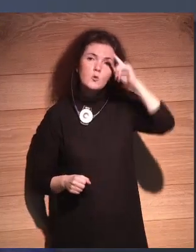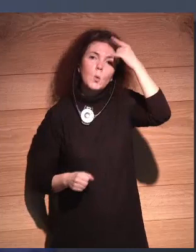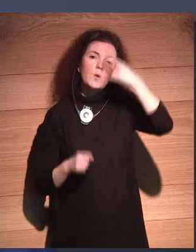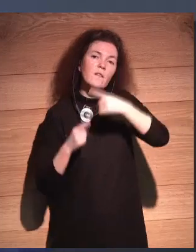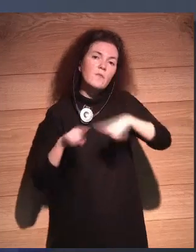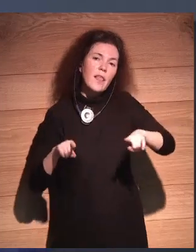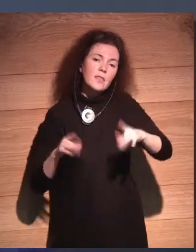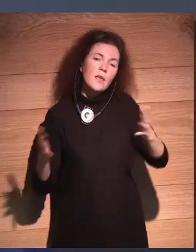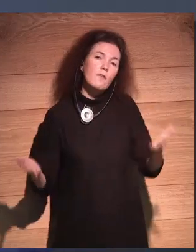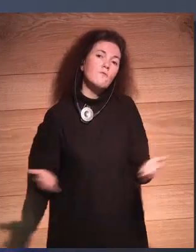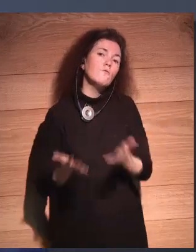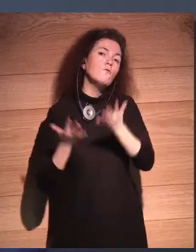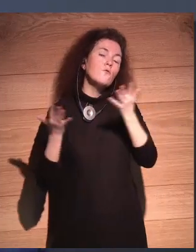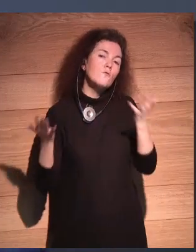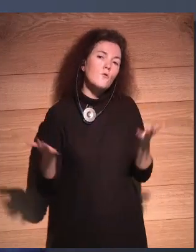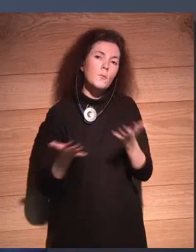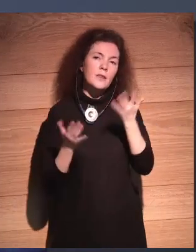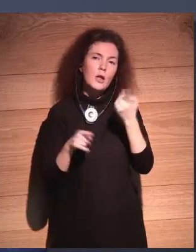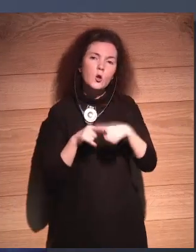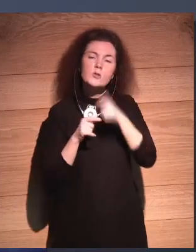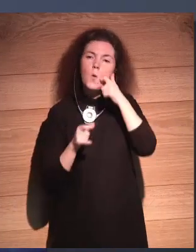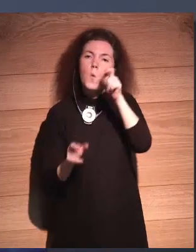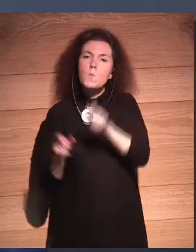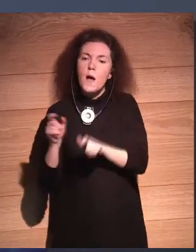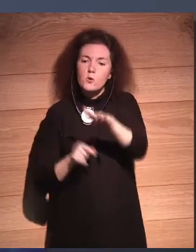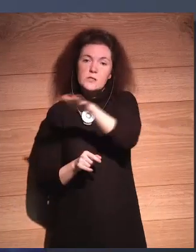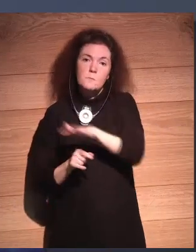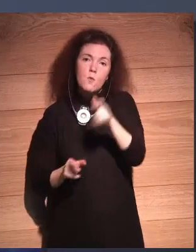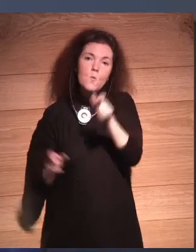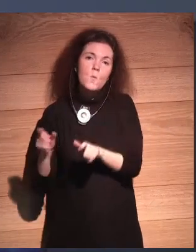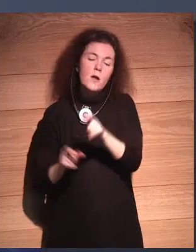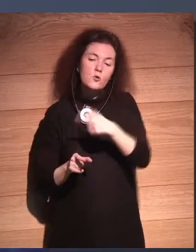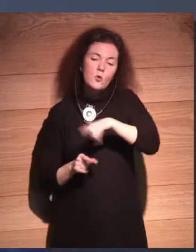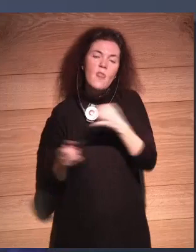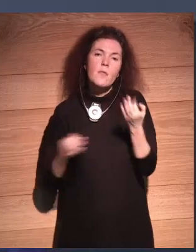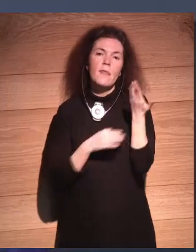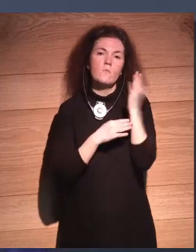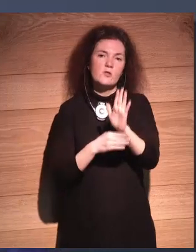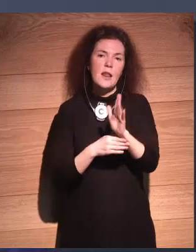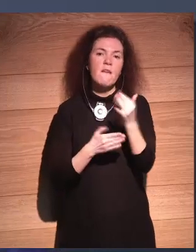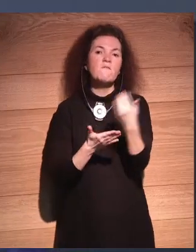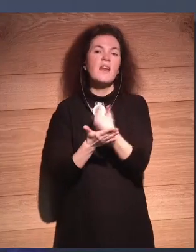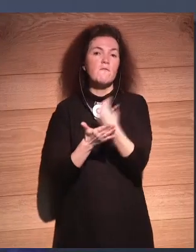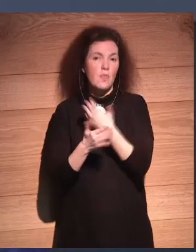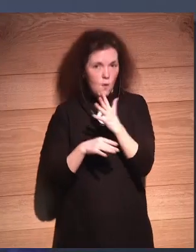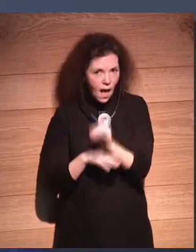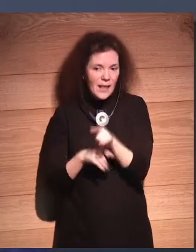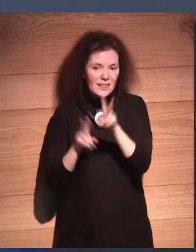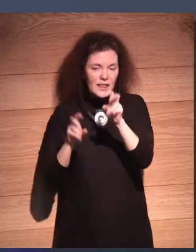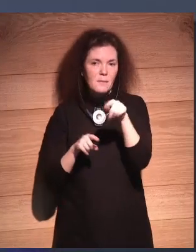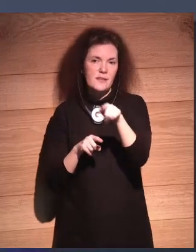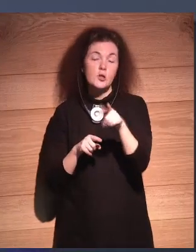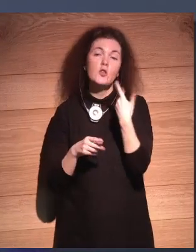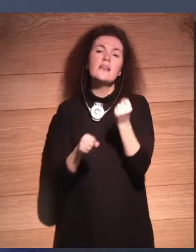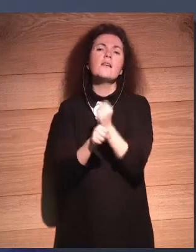que fomente en las cosas humanas, los aspectos humanos. Tenemos que mostrar que hay un beneficio en ello. Entonces hay muchos